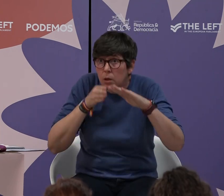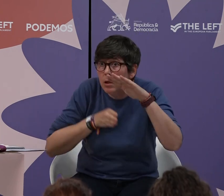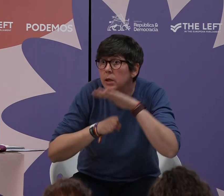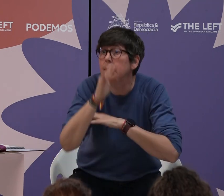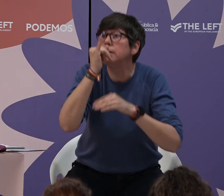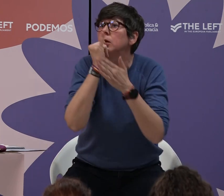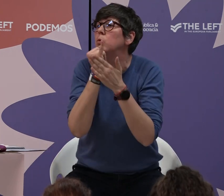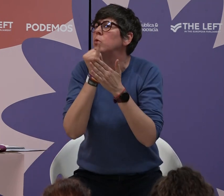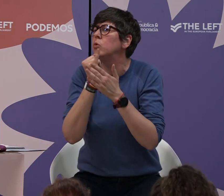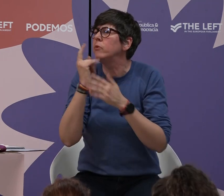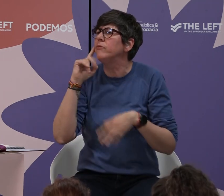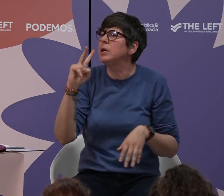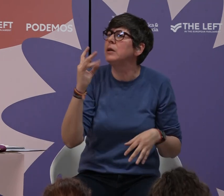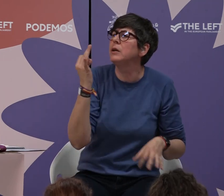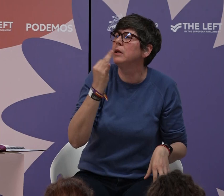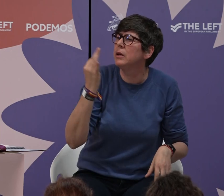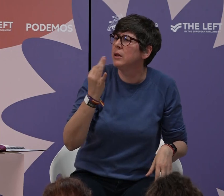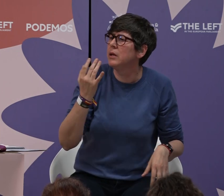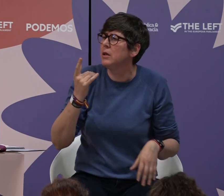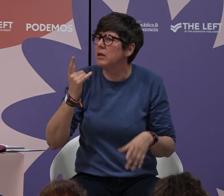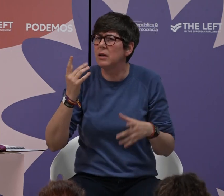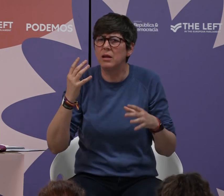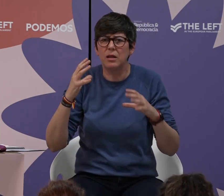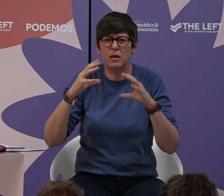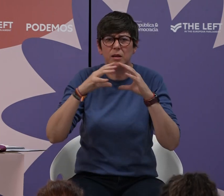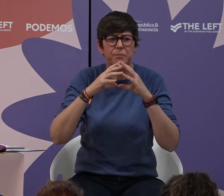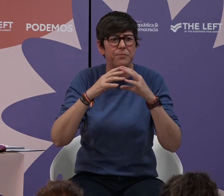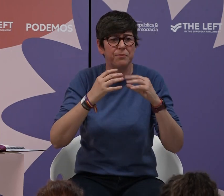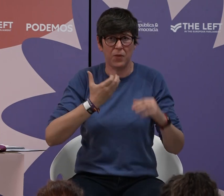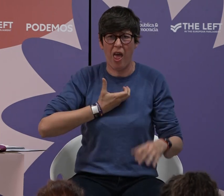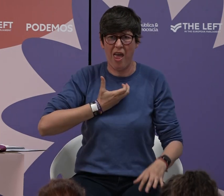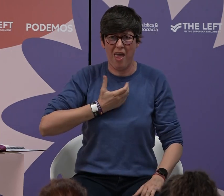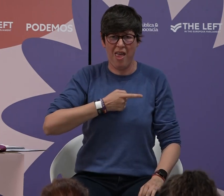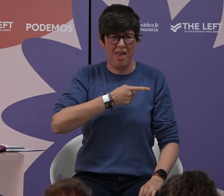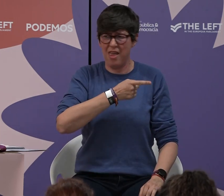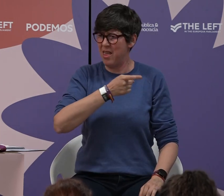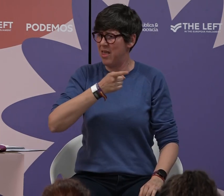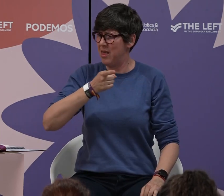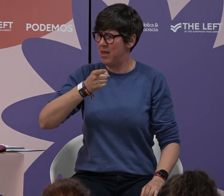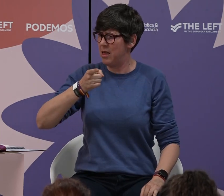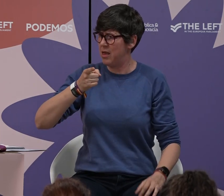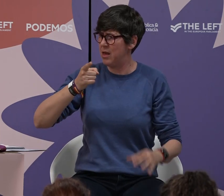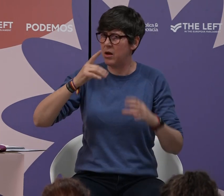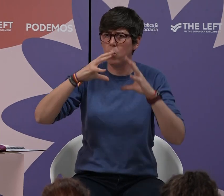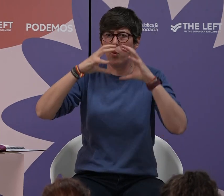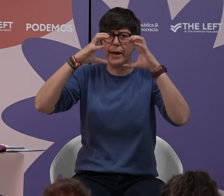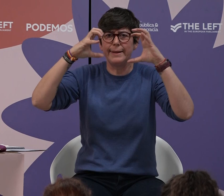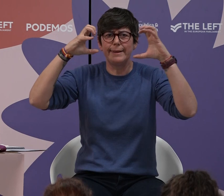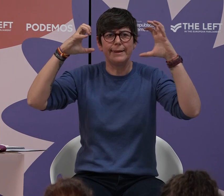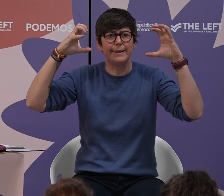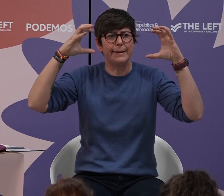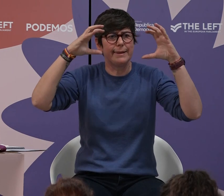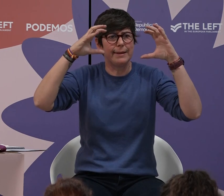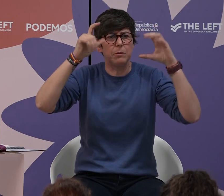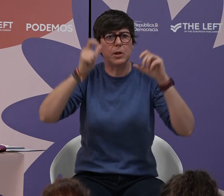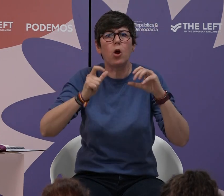dentro de la institución parlamentaria entre las Cortes valencianas voy al ayuntamiento de valencia para este acto de celebración veo a